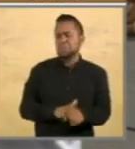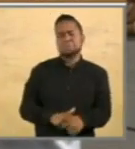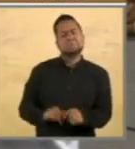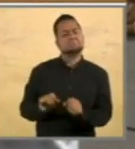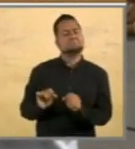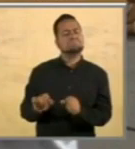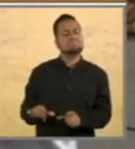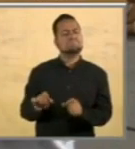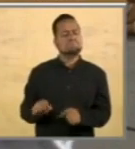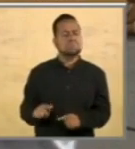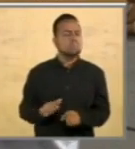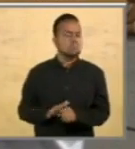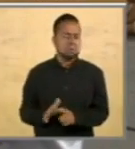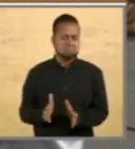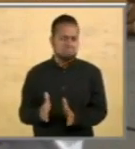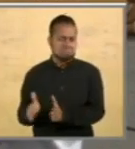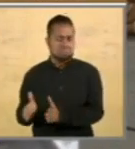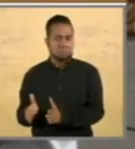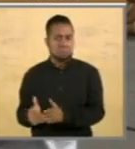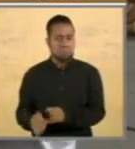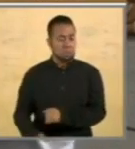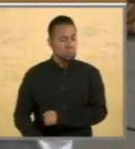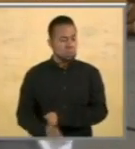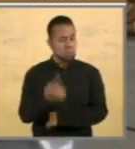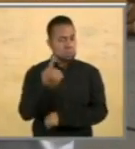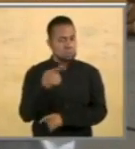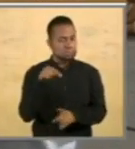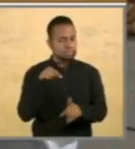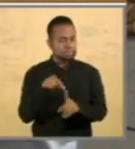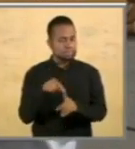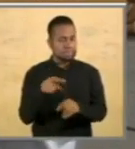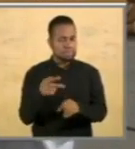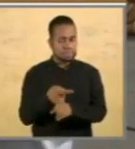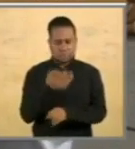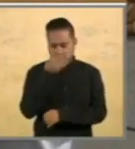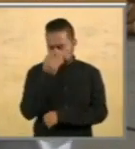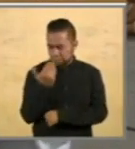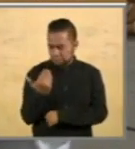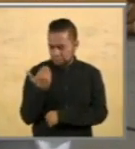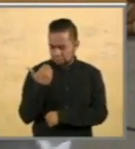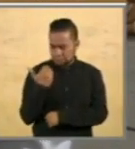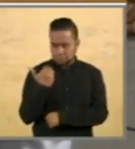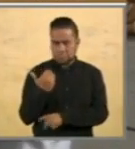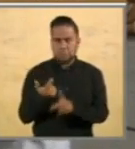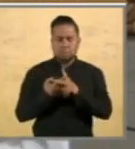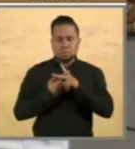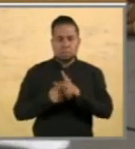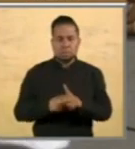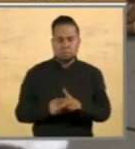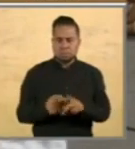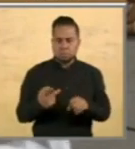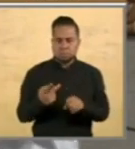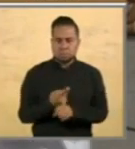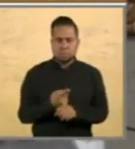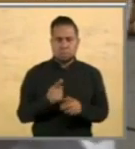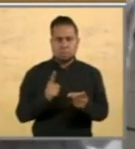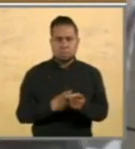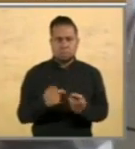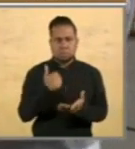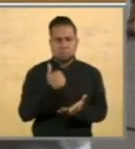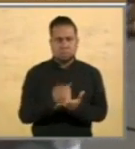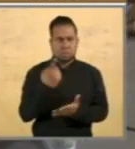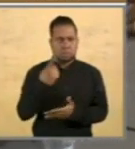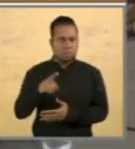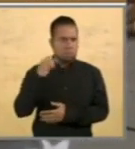no de que se tiene con un detalle últimamente ha empezado a permear mucho y sobre todo en la ciudad